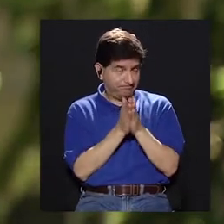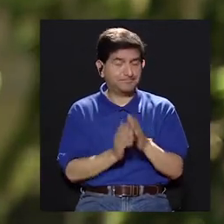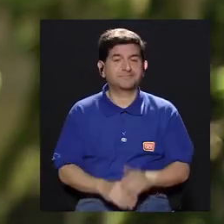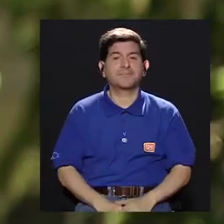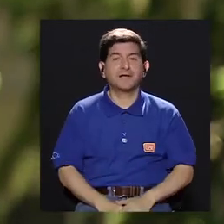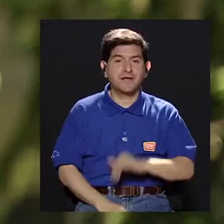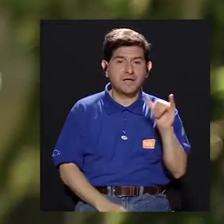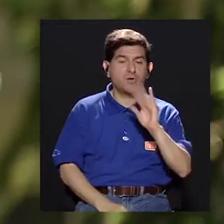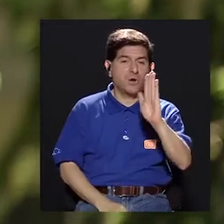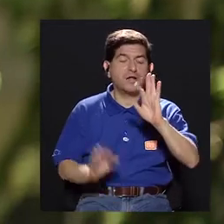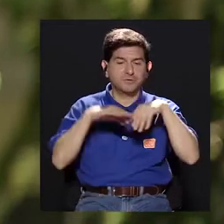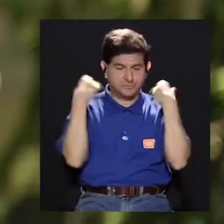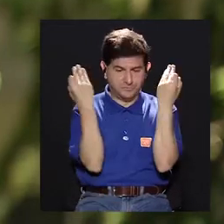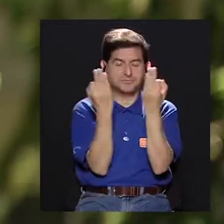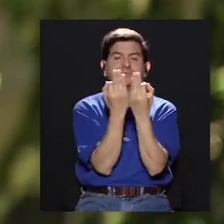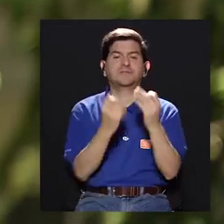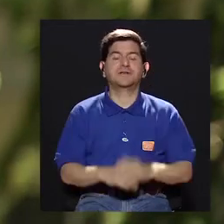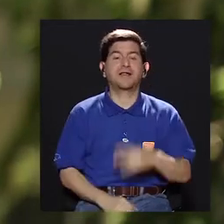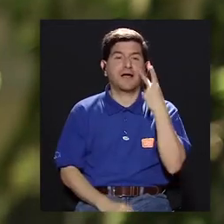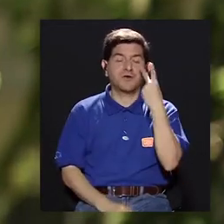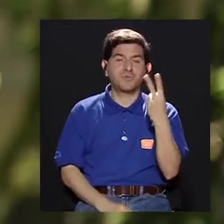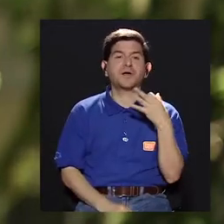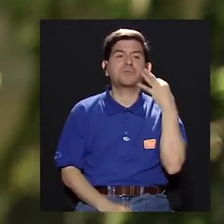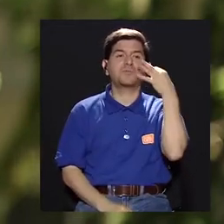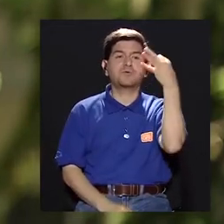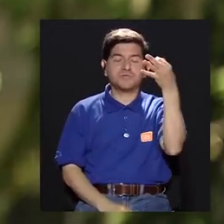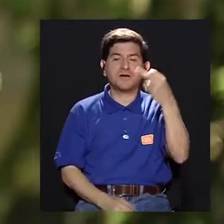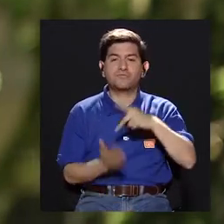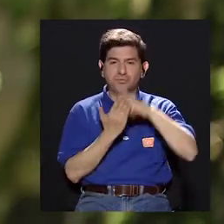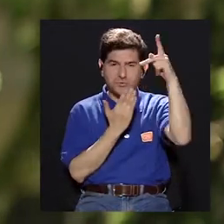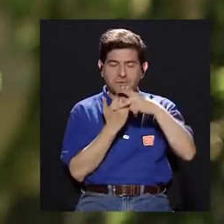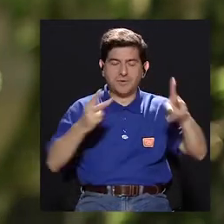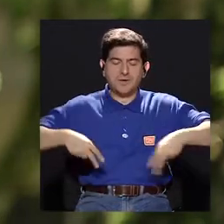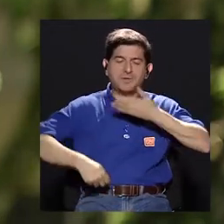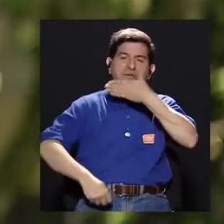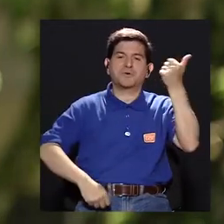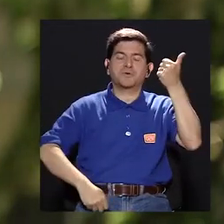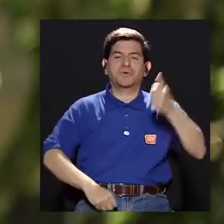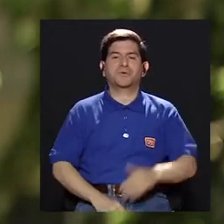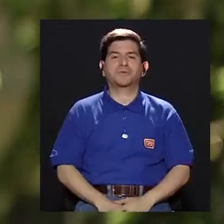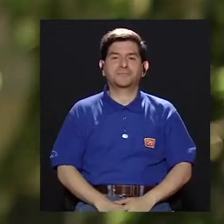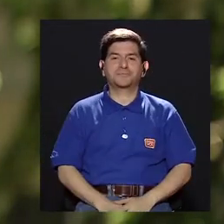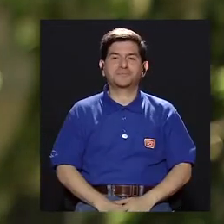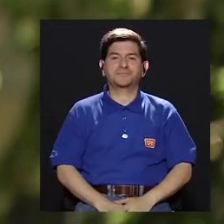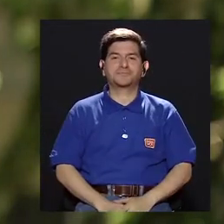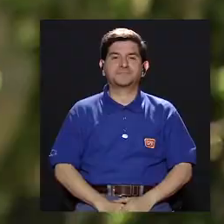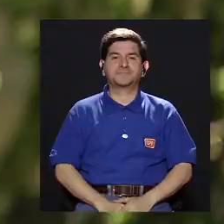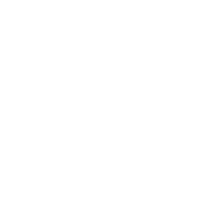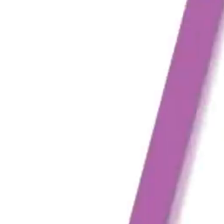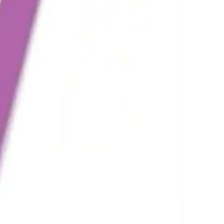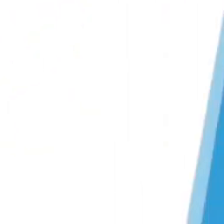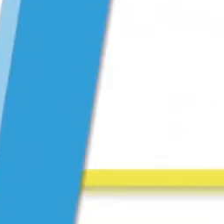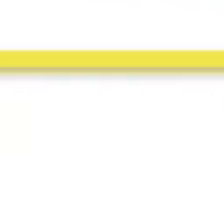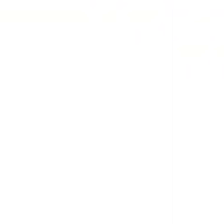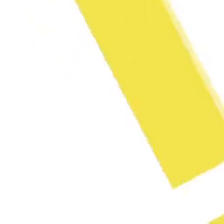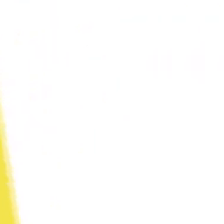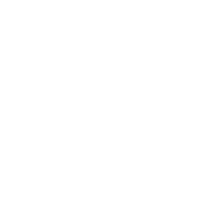utilidad para ustedes y sus seres queridos. Nos vemos en una próxima edición de Vivir Mejor. Hasta pronto.